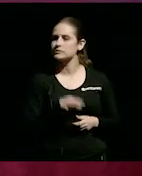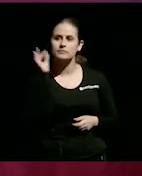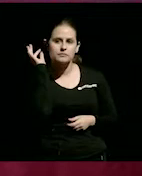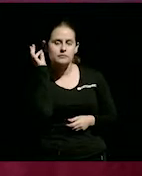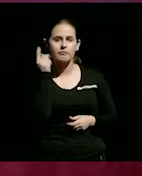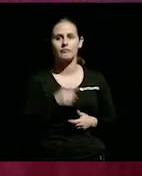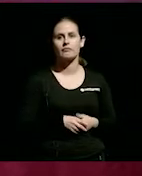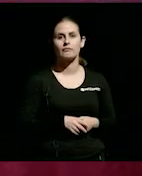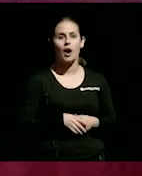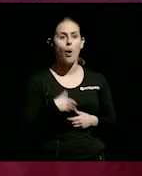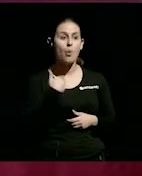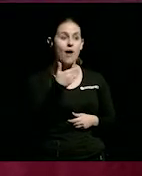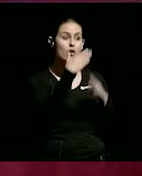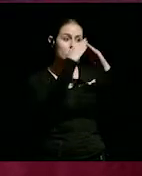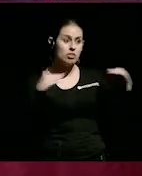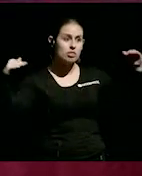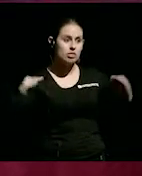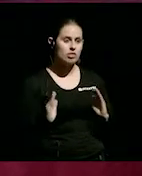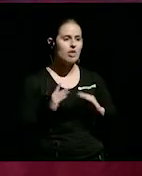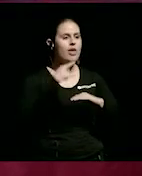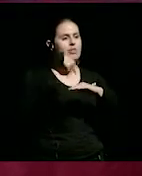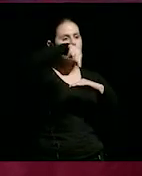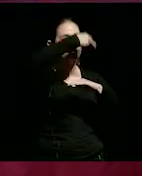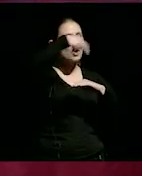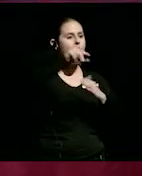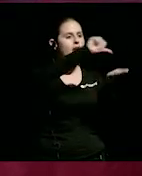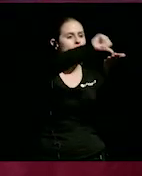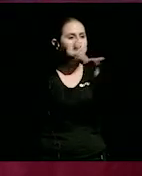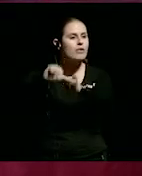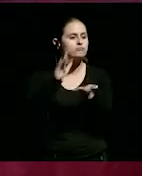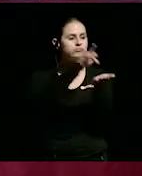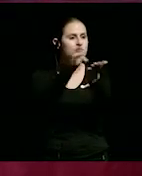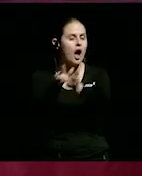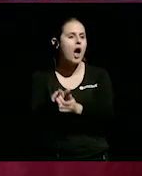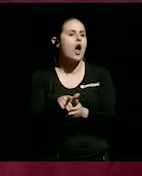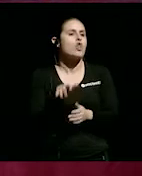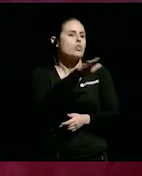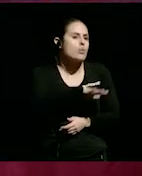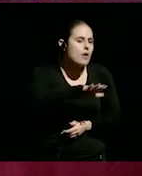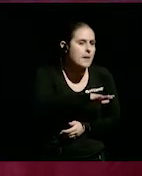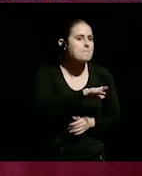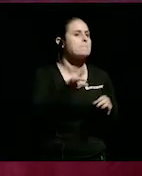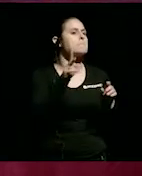Cuando los circos van a las ciudades, en un espacio verde en el centro,